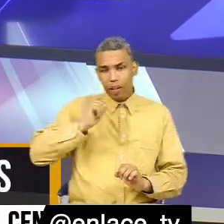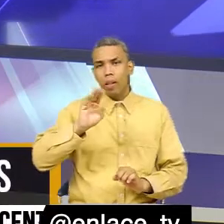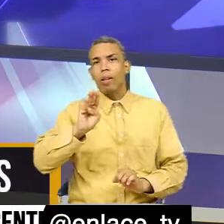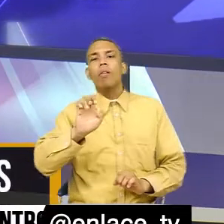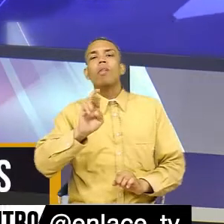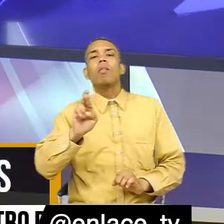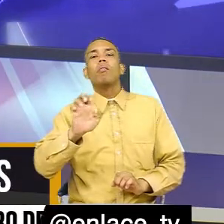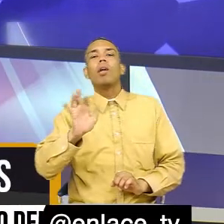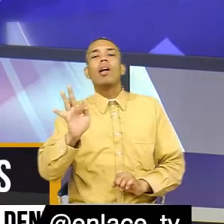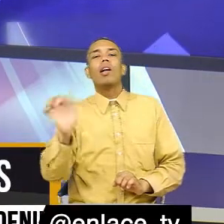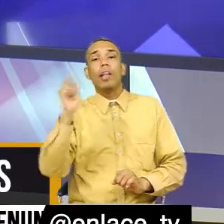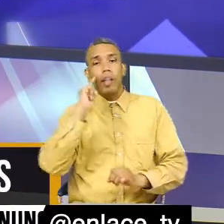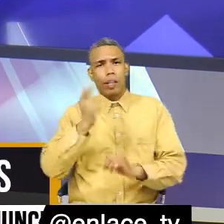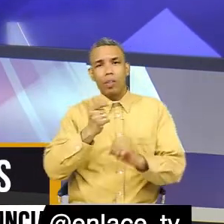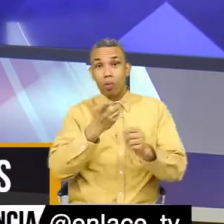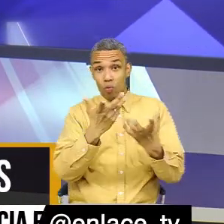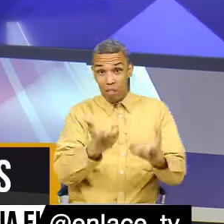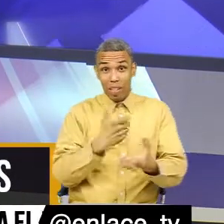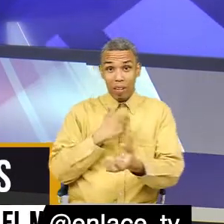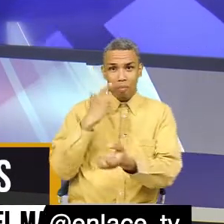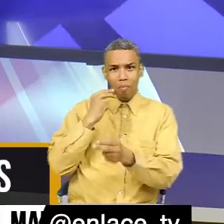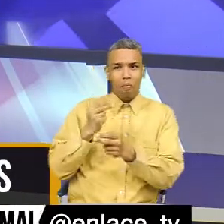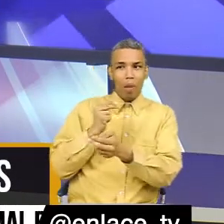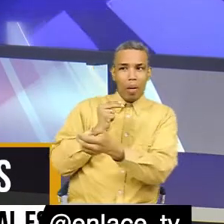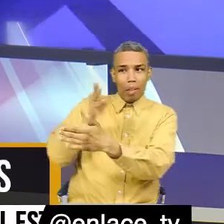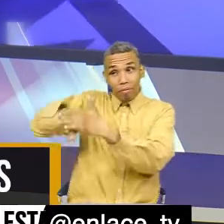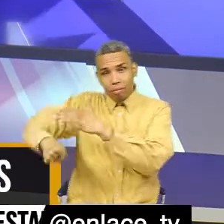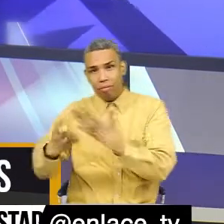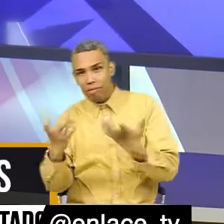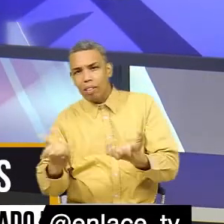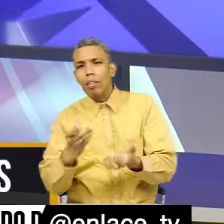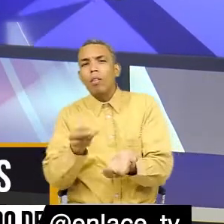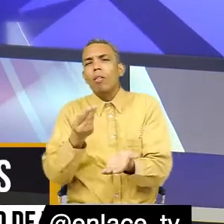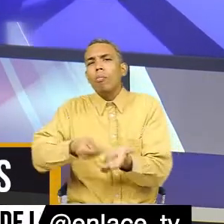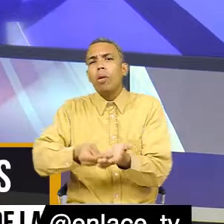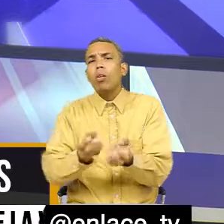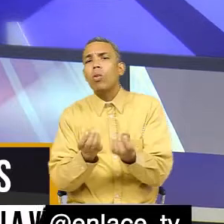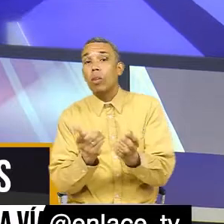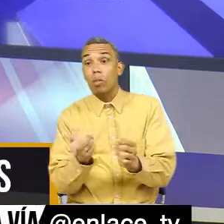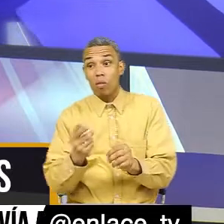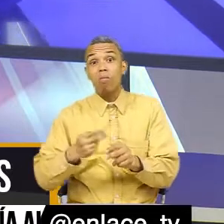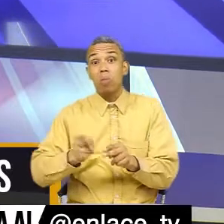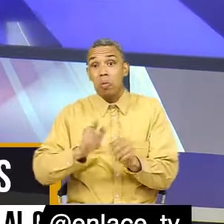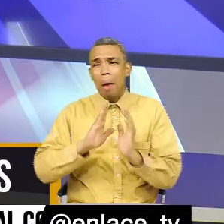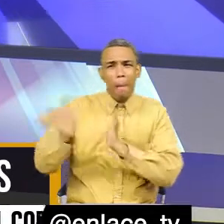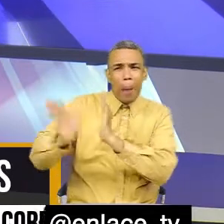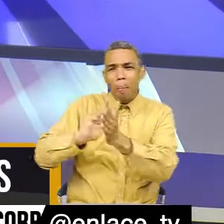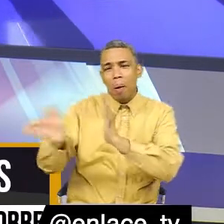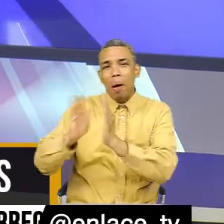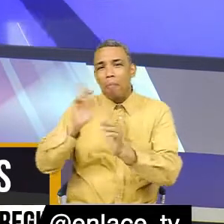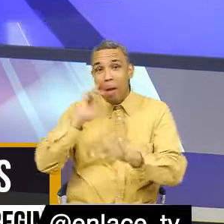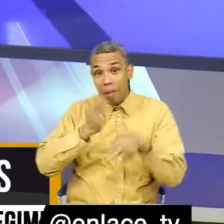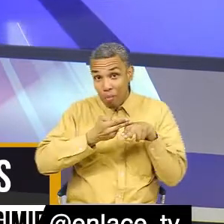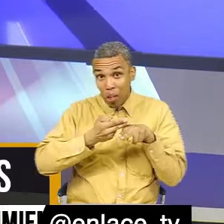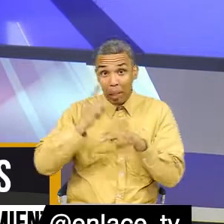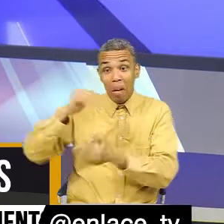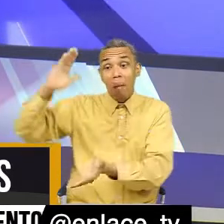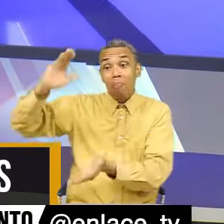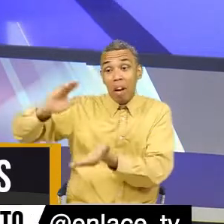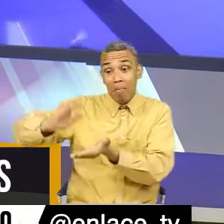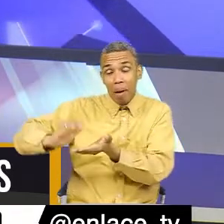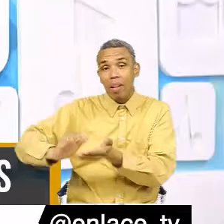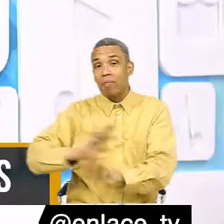la boletería que ya está agotándose. Jorge, muy buenas tardes para usted. Hablemos del baile de mañana sábado, el baile de amor y amistad del